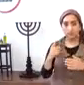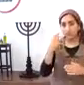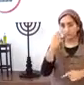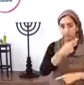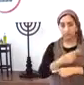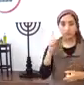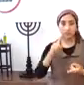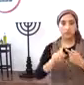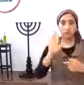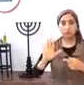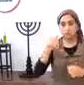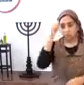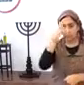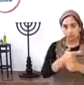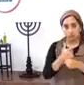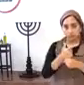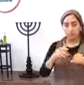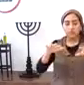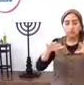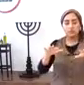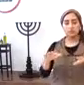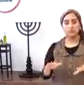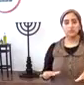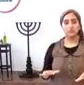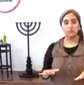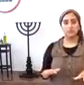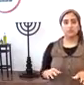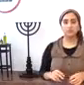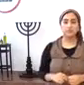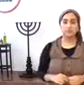mora con él algunos días hasta que el enojo de tu hermano se mitigue